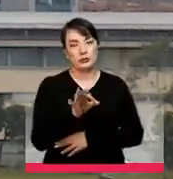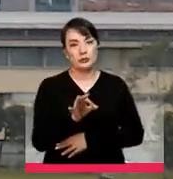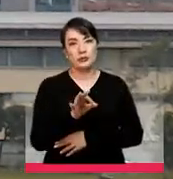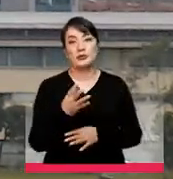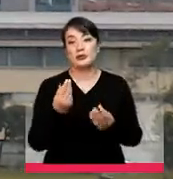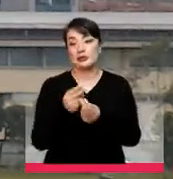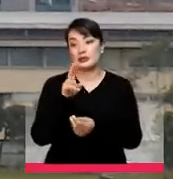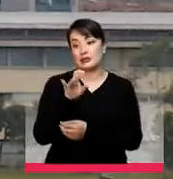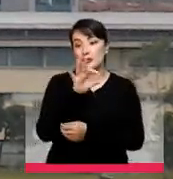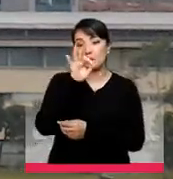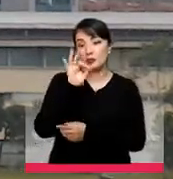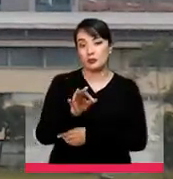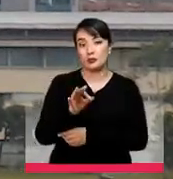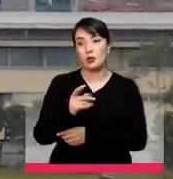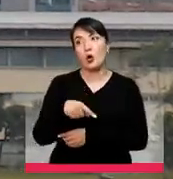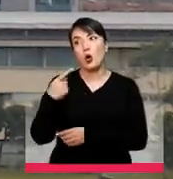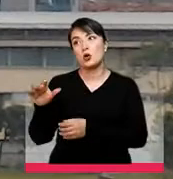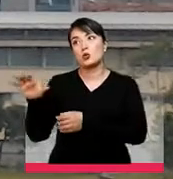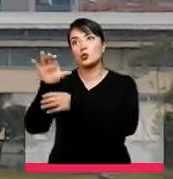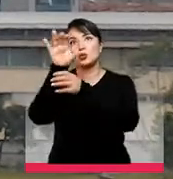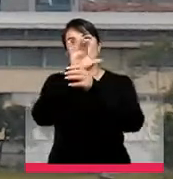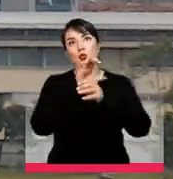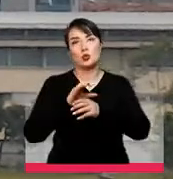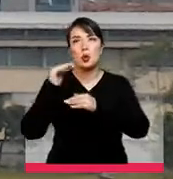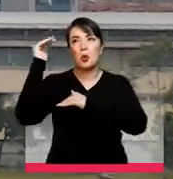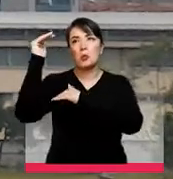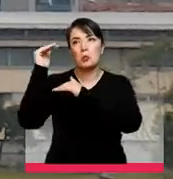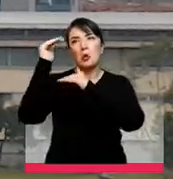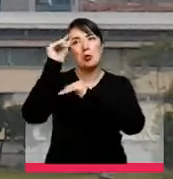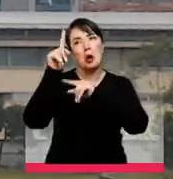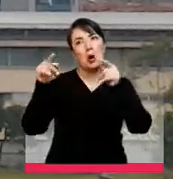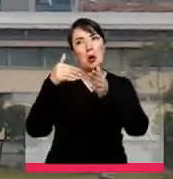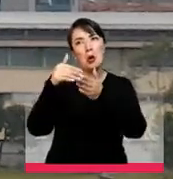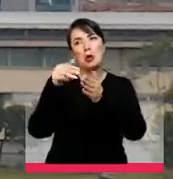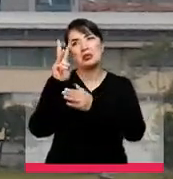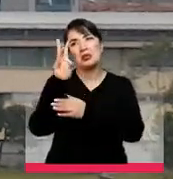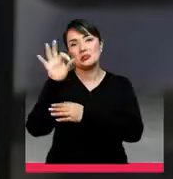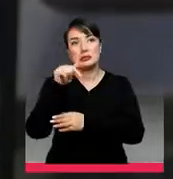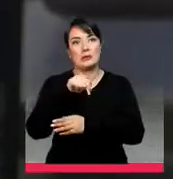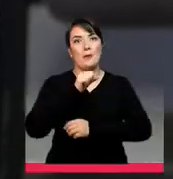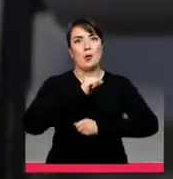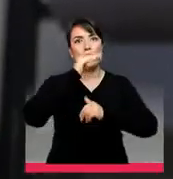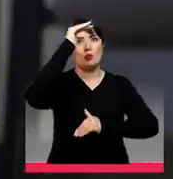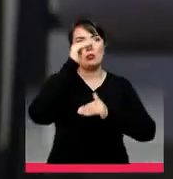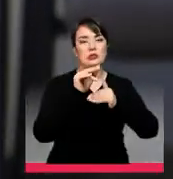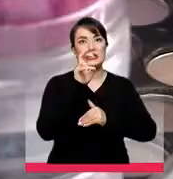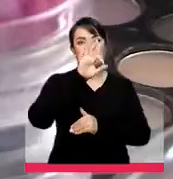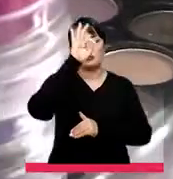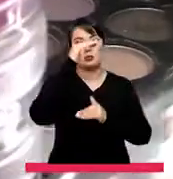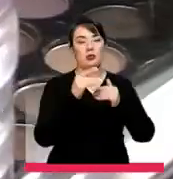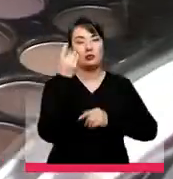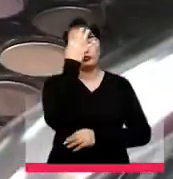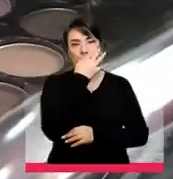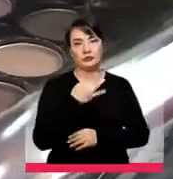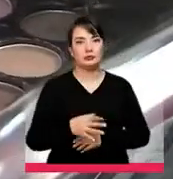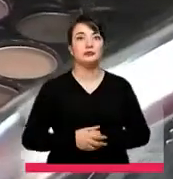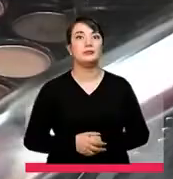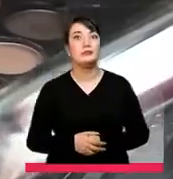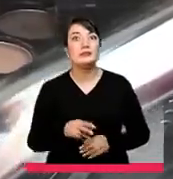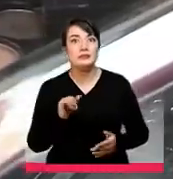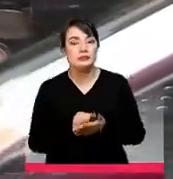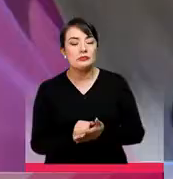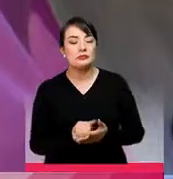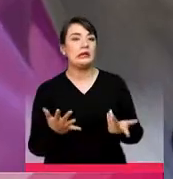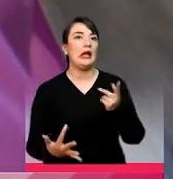porcentaje es superior al de otras ciudades donde la disminución en el consumo fue de 3%. La disminución en el consumo afecta